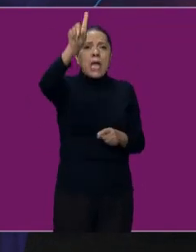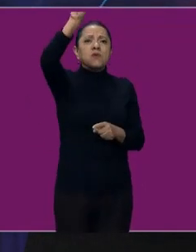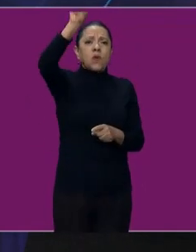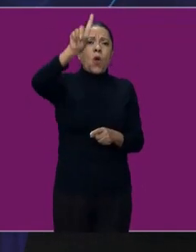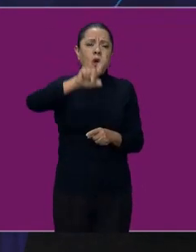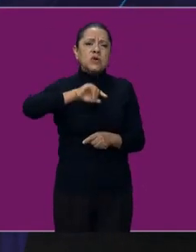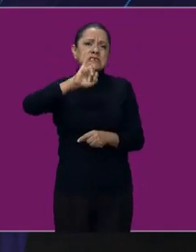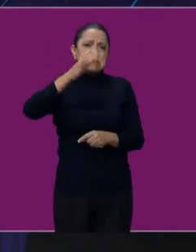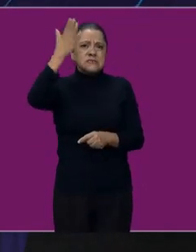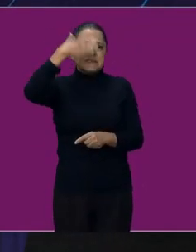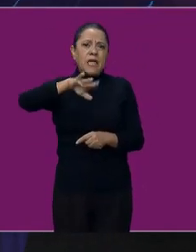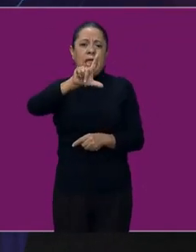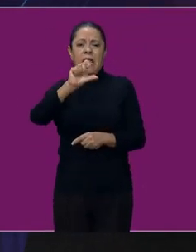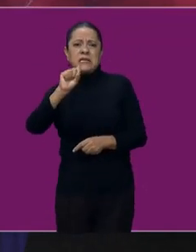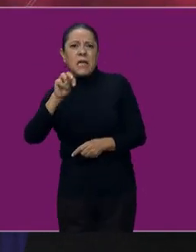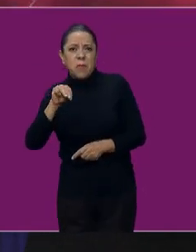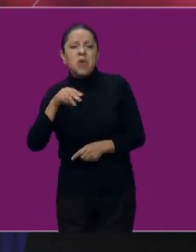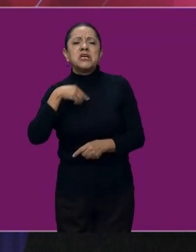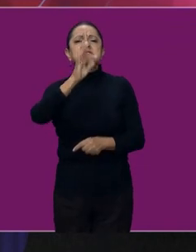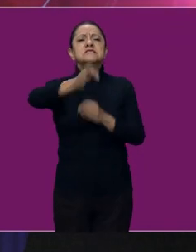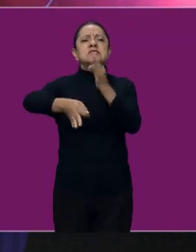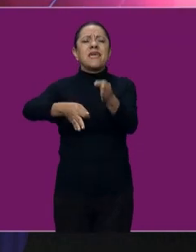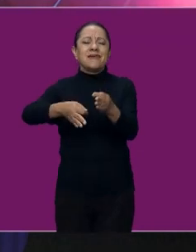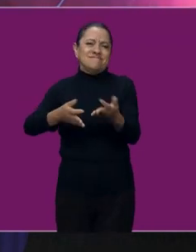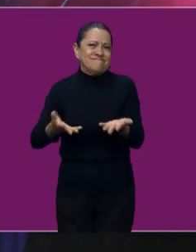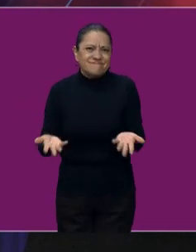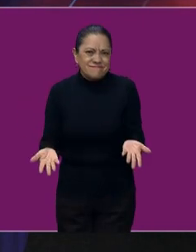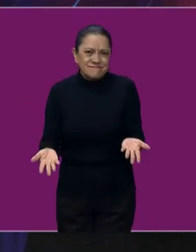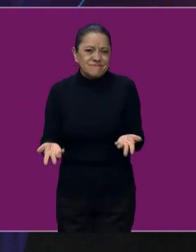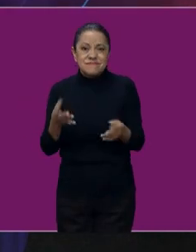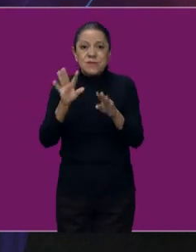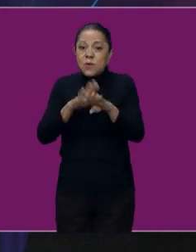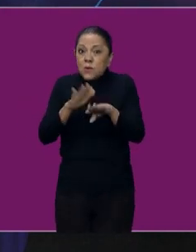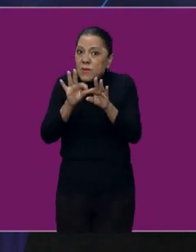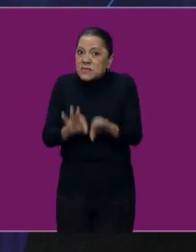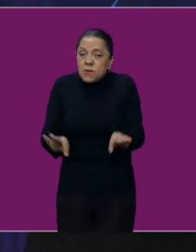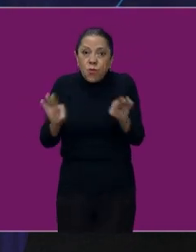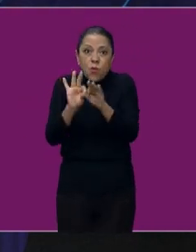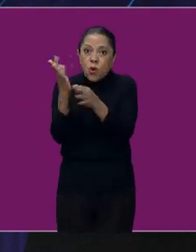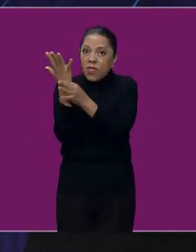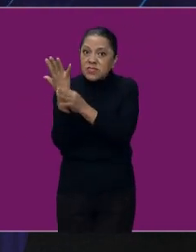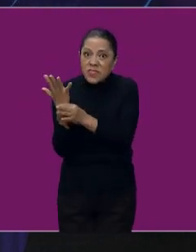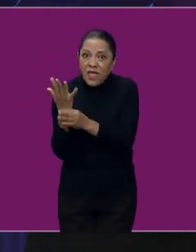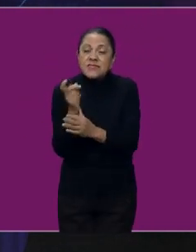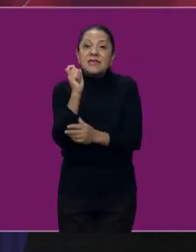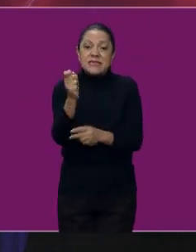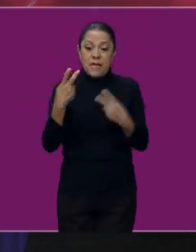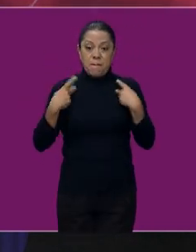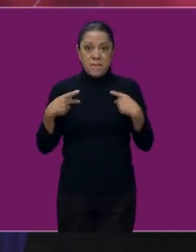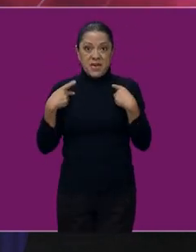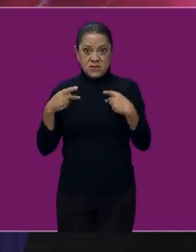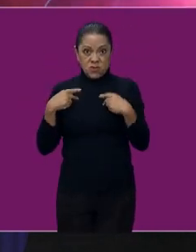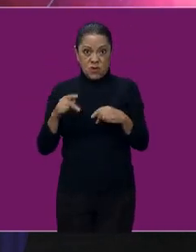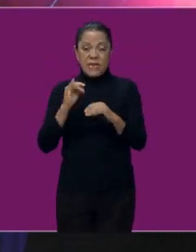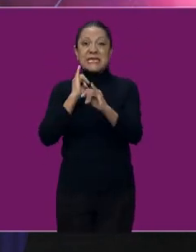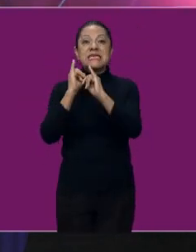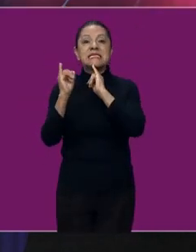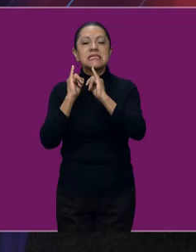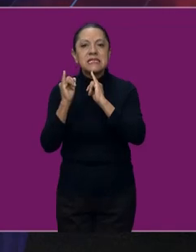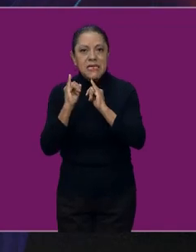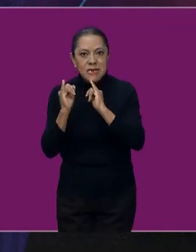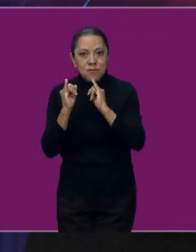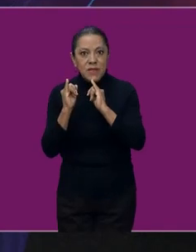y tener mucho cuidado pero lo principal es que las personas bueno los intérpretes que están en formación o los